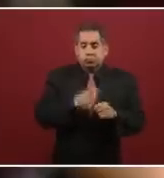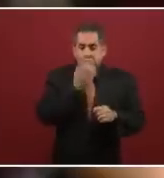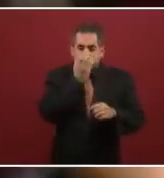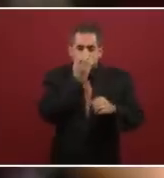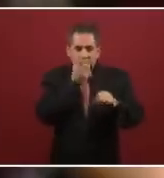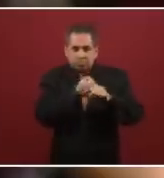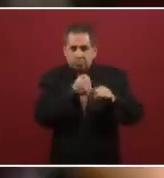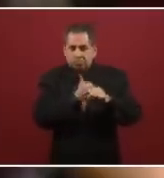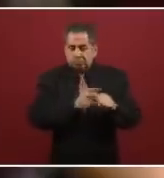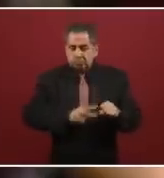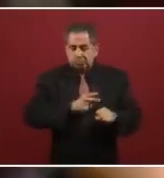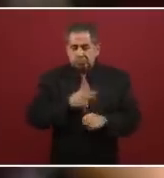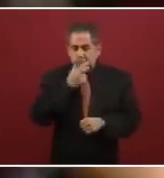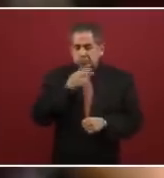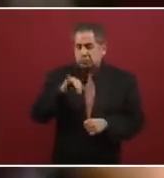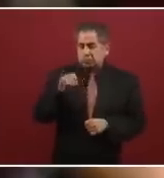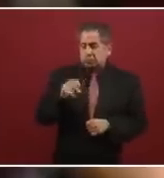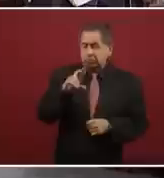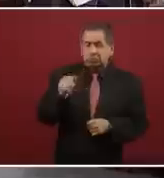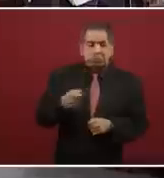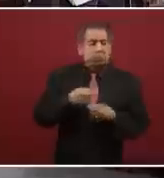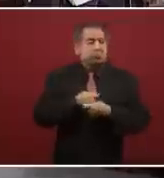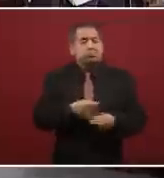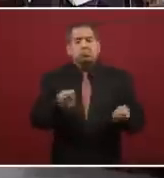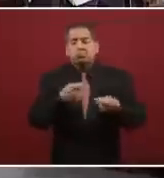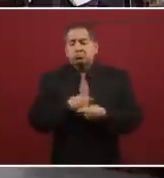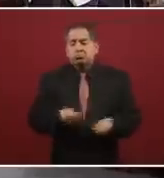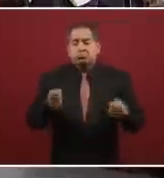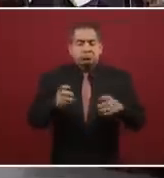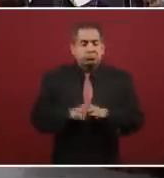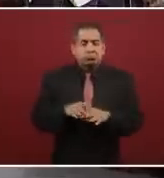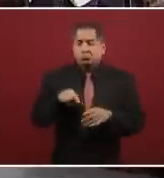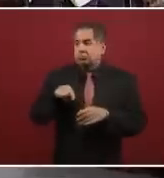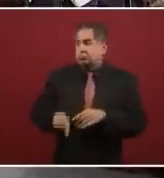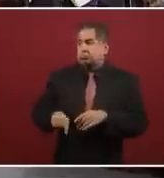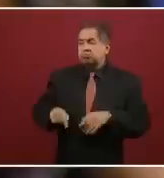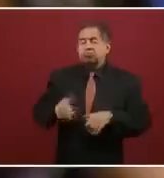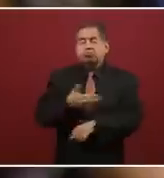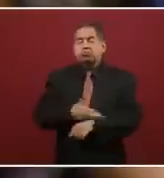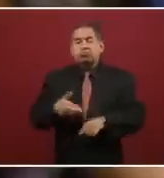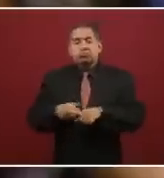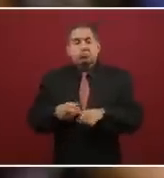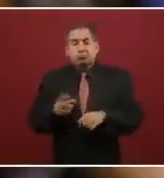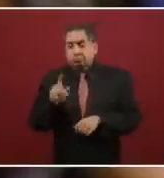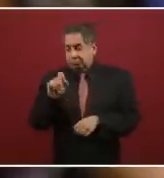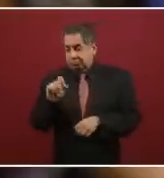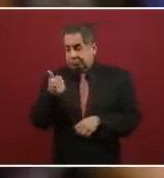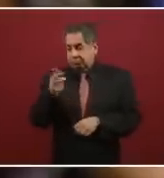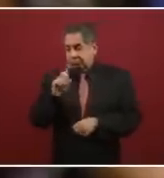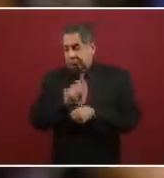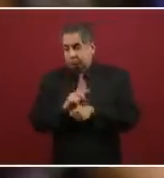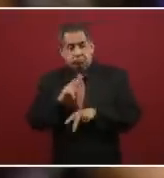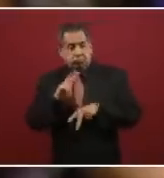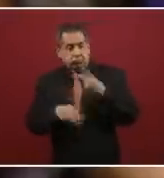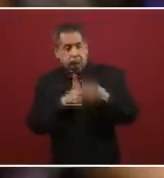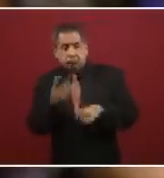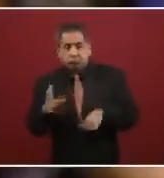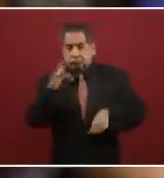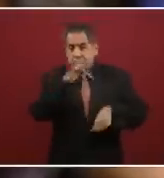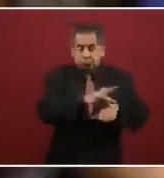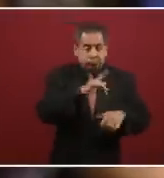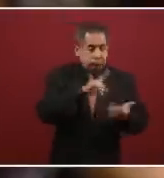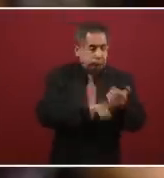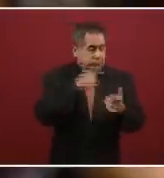Jorge Gage, pues despacha de traje y corbata acá en la Ciudad de México, pero tiene 26 días que no va a Guerrero y no se ha